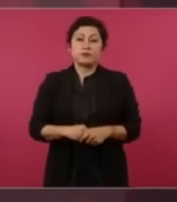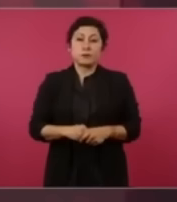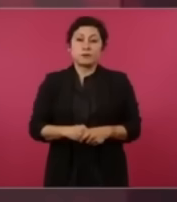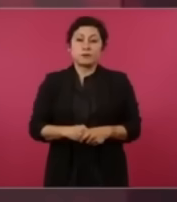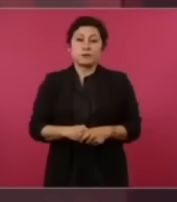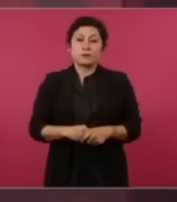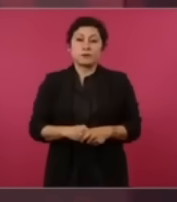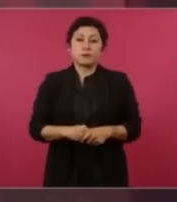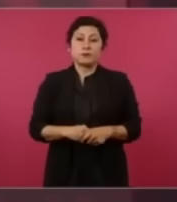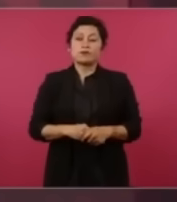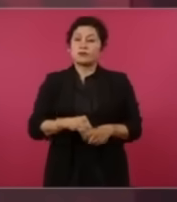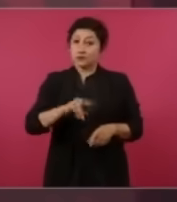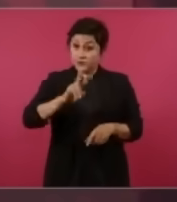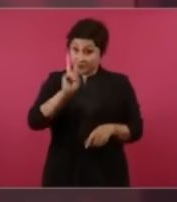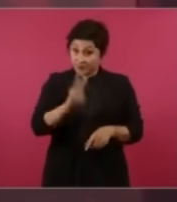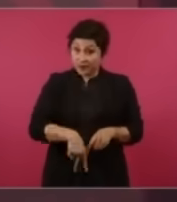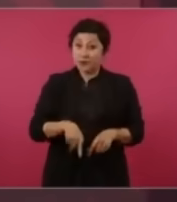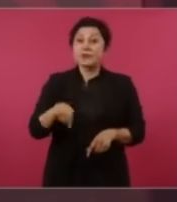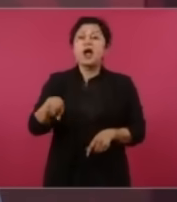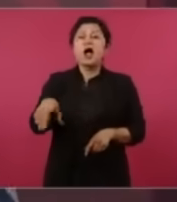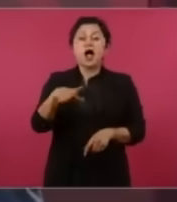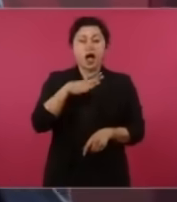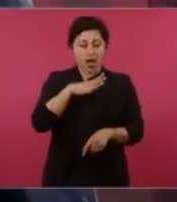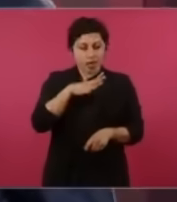hay hasta un testimonio